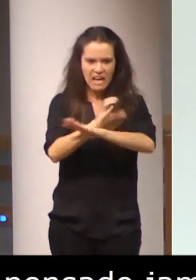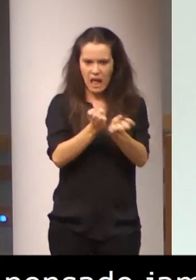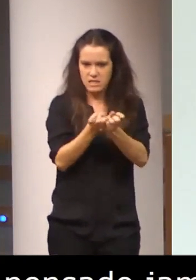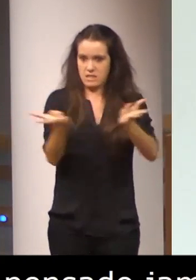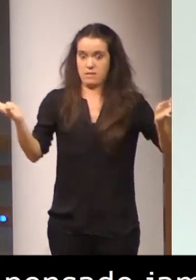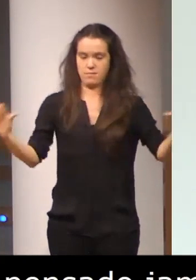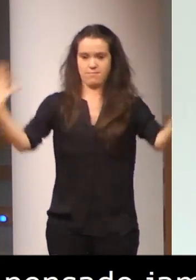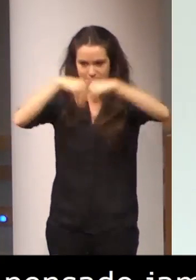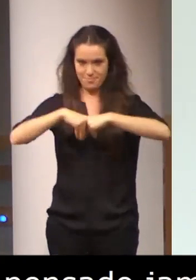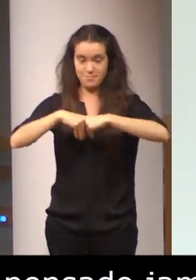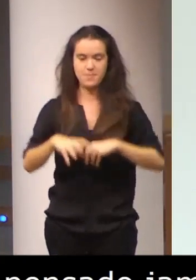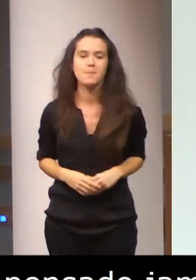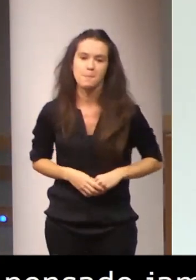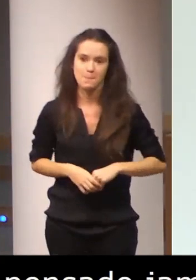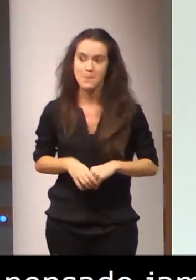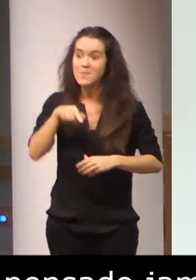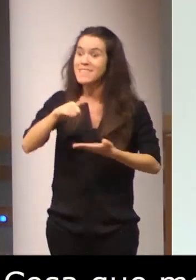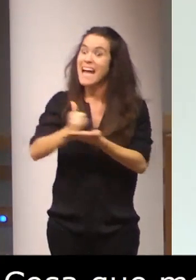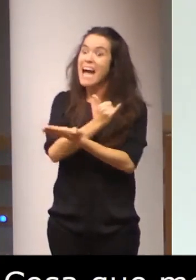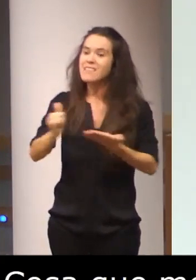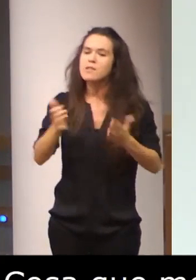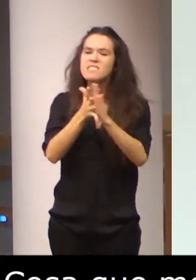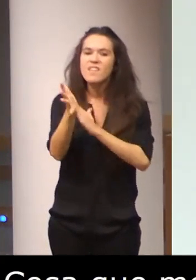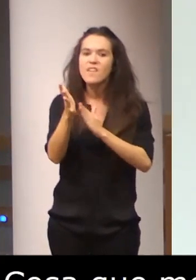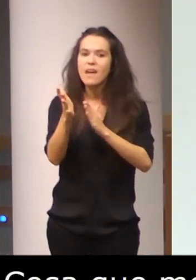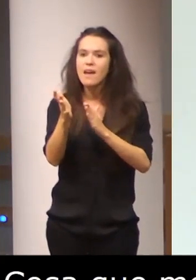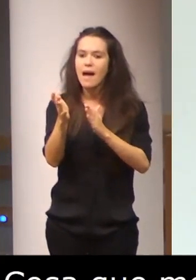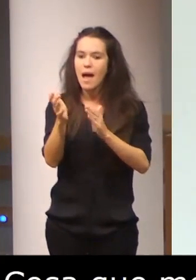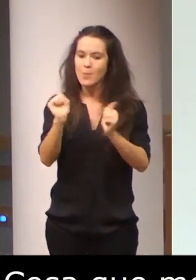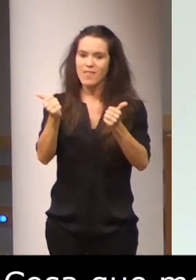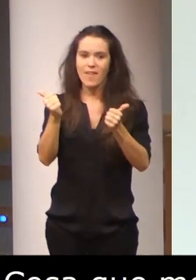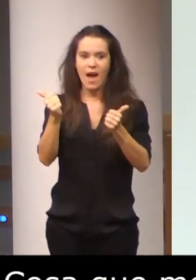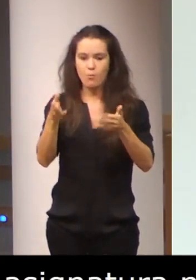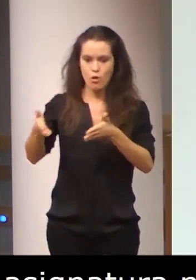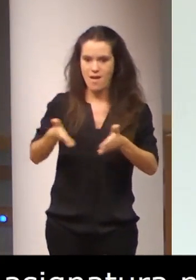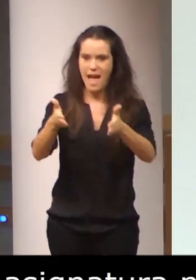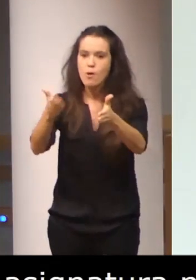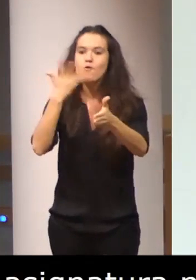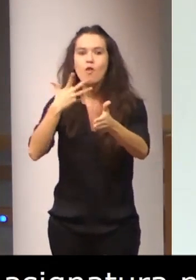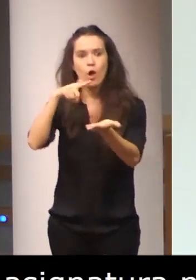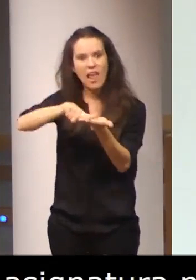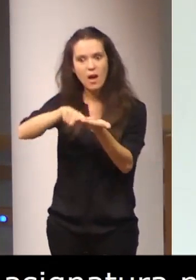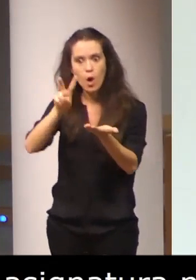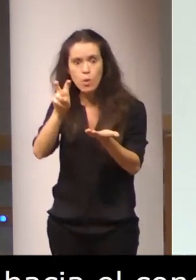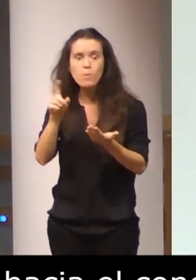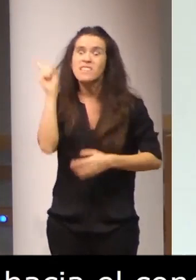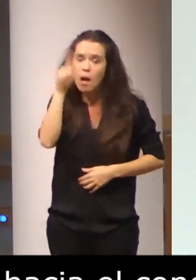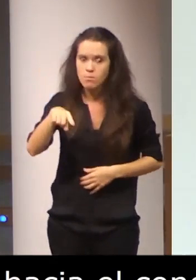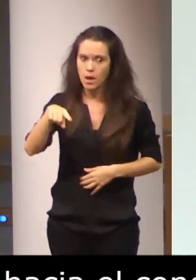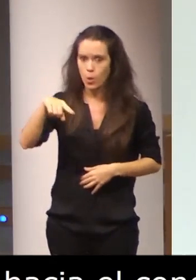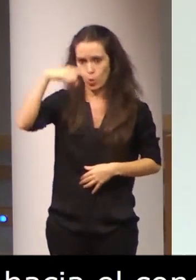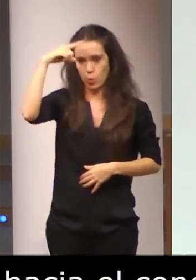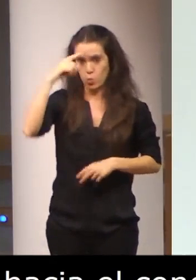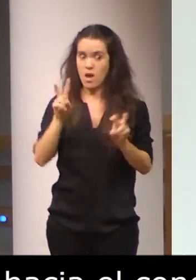Esta asignatura para mí supone abrir un camino hacia el conocimiento de una nueva lengua, pero también de una nueva cultura, que